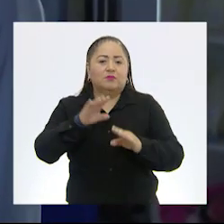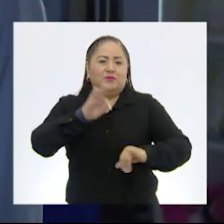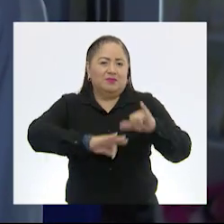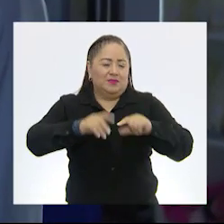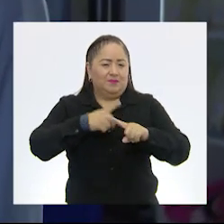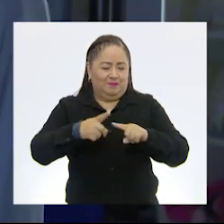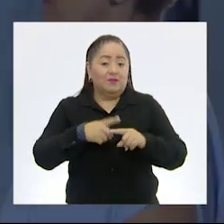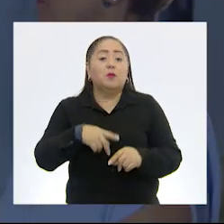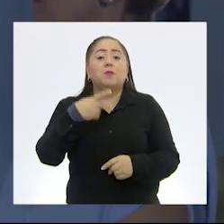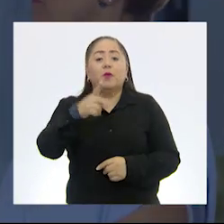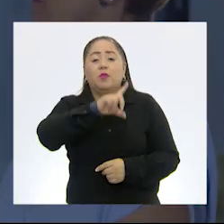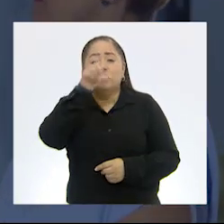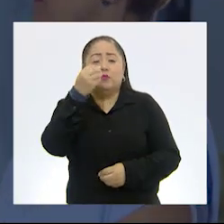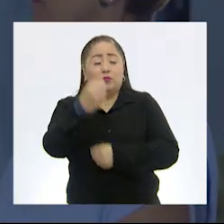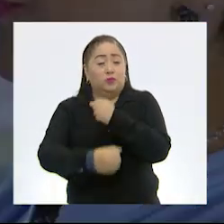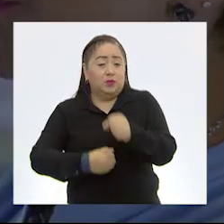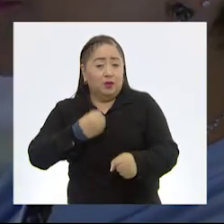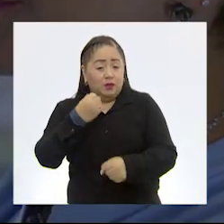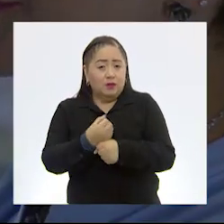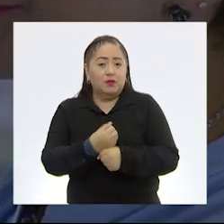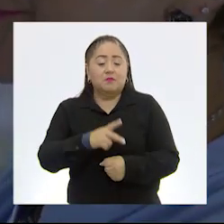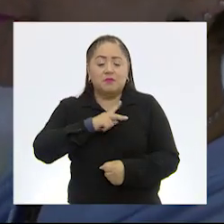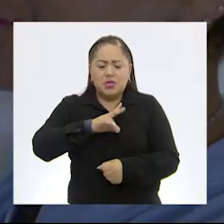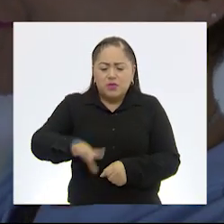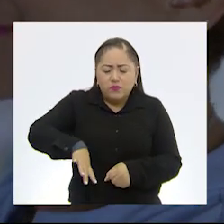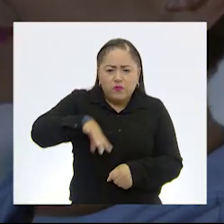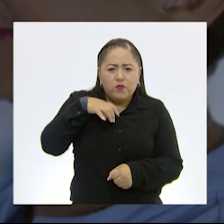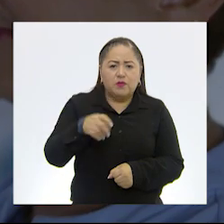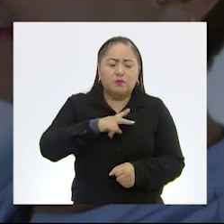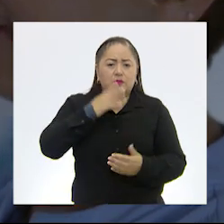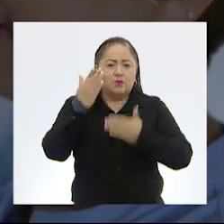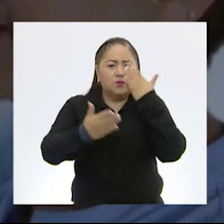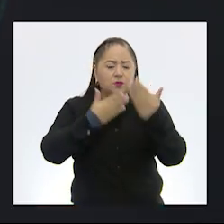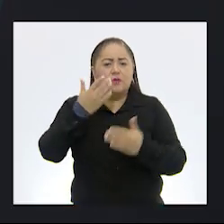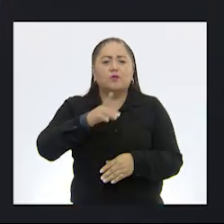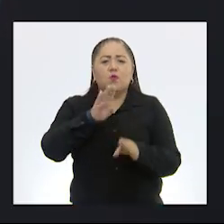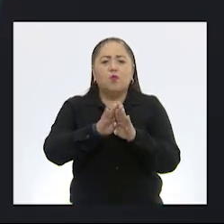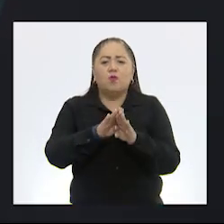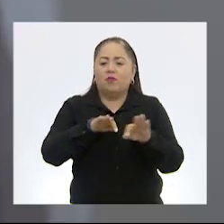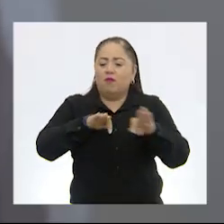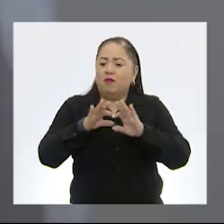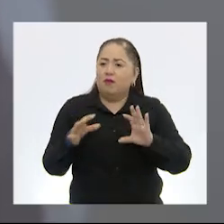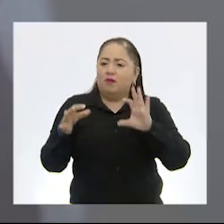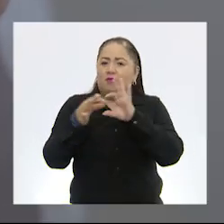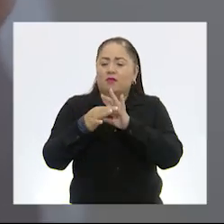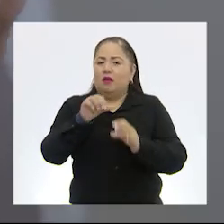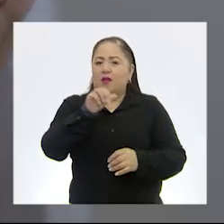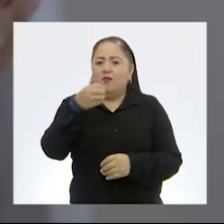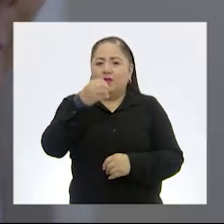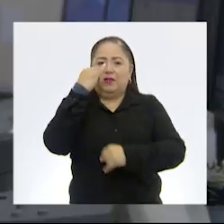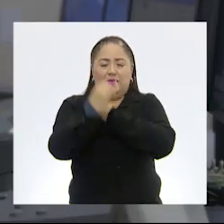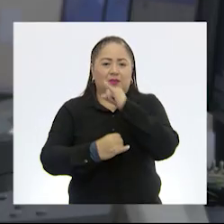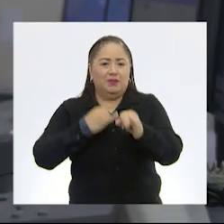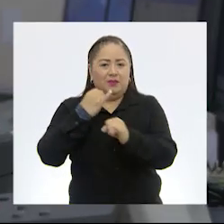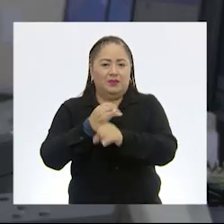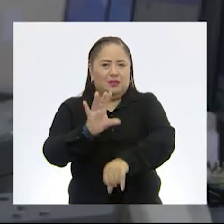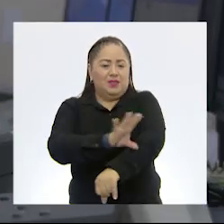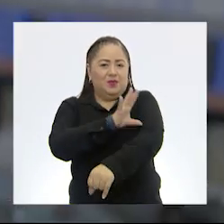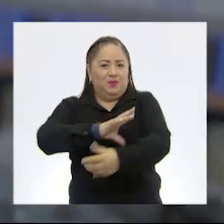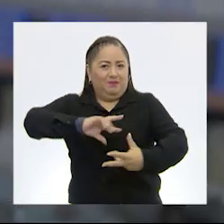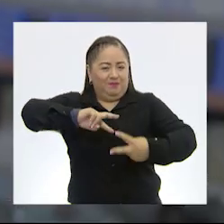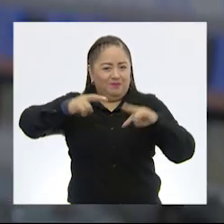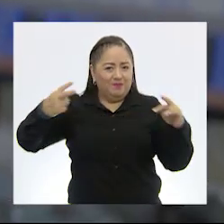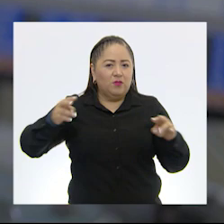médica. Después de muchos años, mi esfuerzo y mi estudio me llevaron a colaborar en el Organismo Internacional de Energía